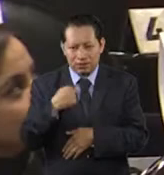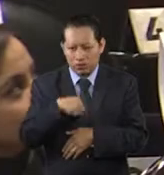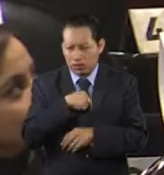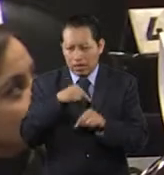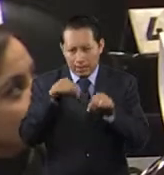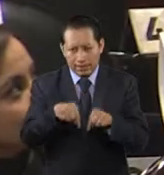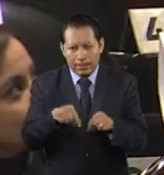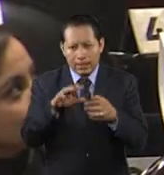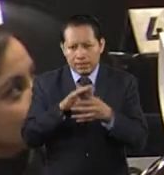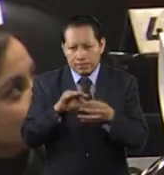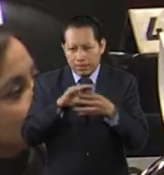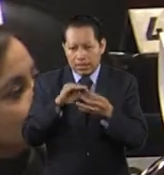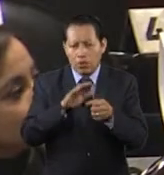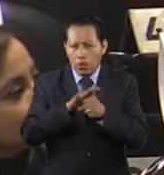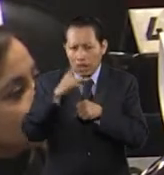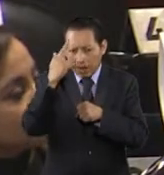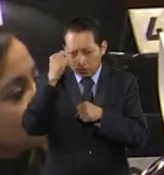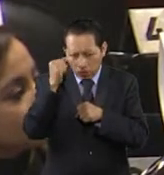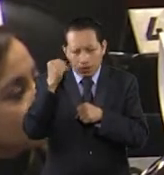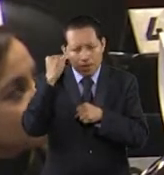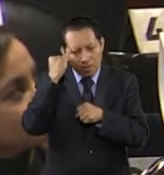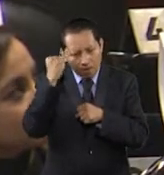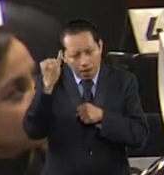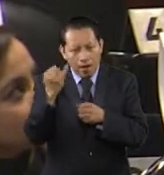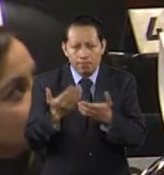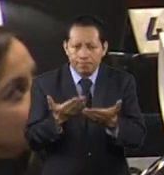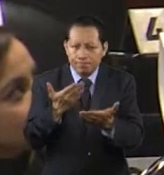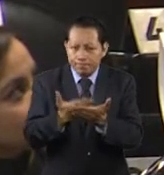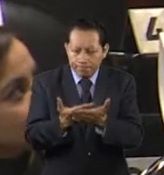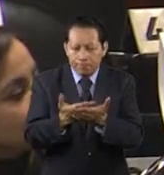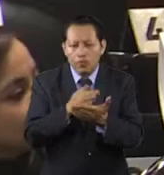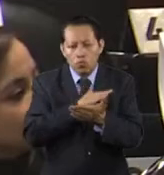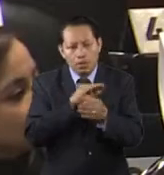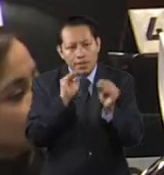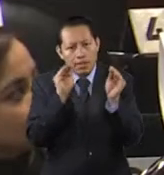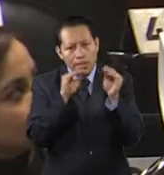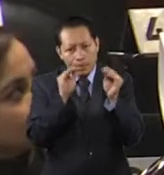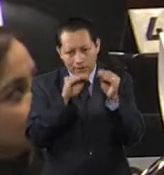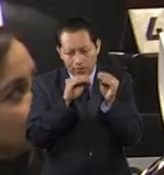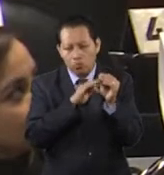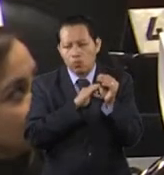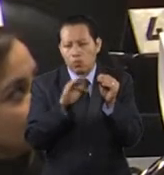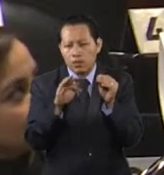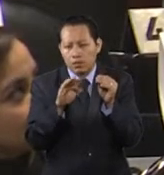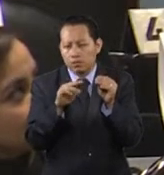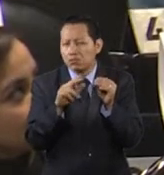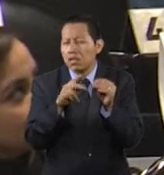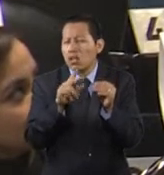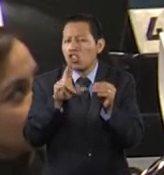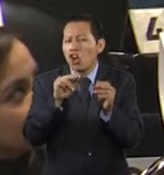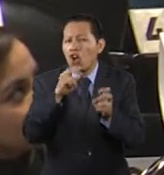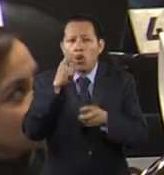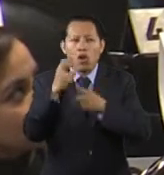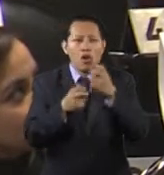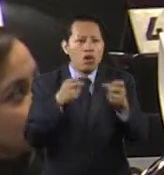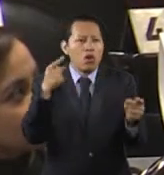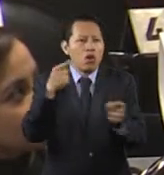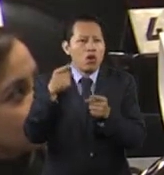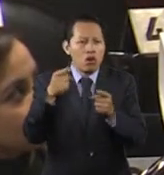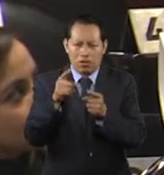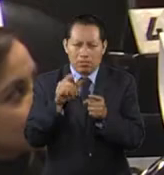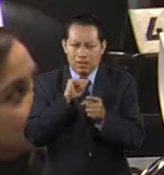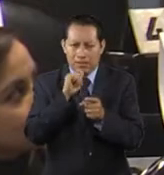dando los argumentos, dando ideas, dando el debate sin caer en descalificaciones ni